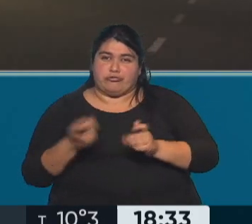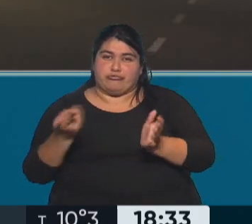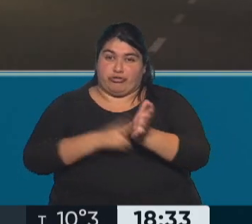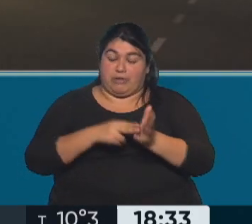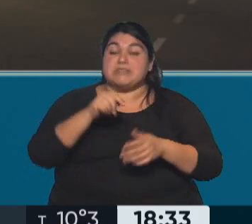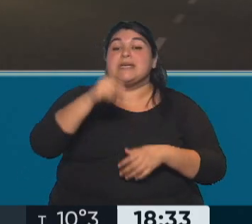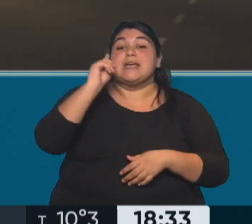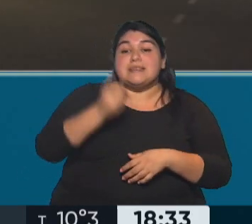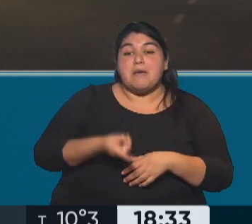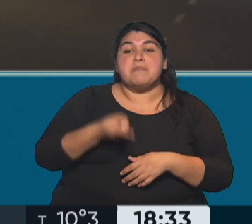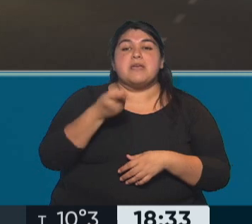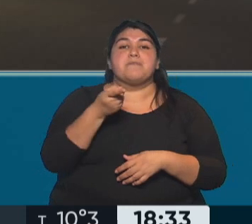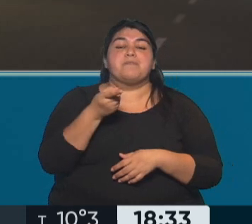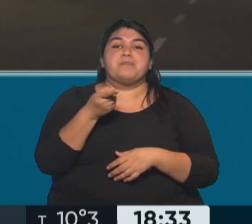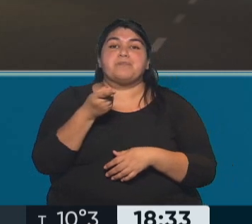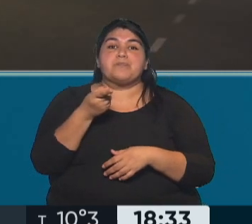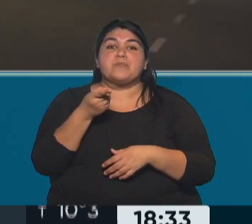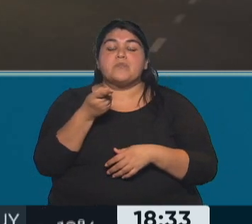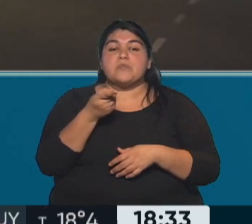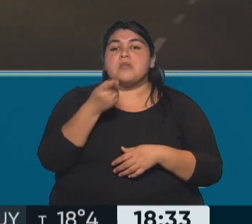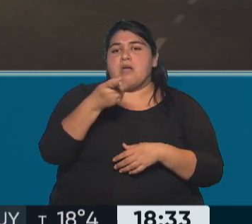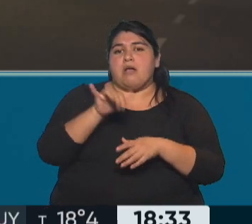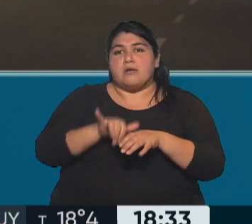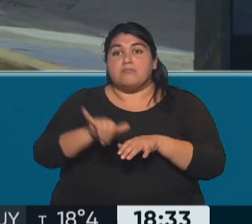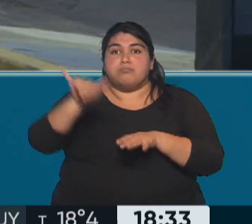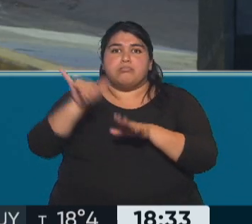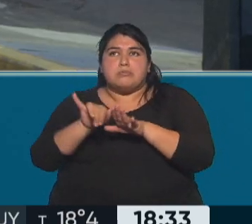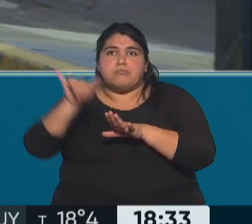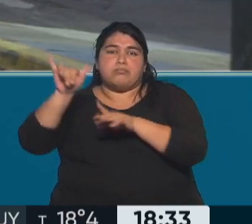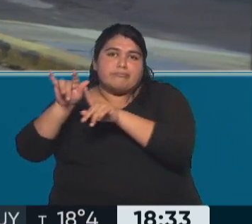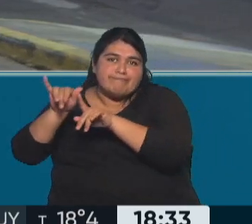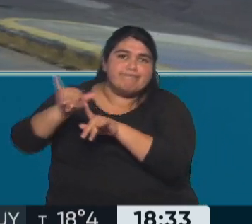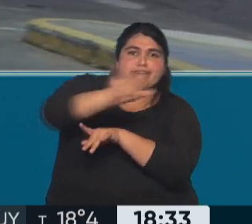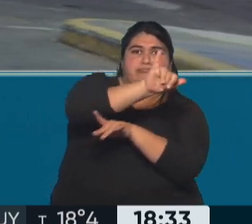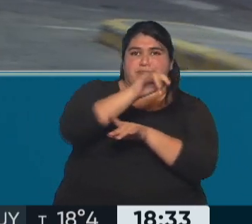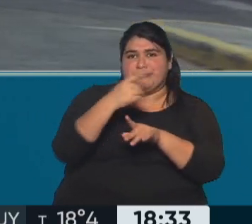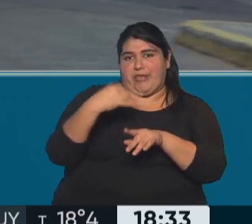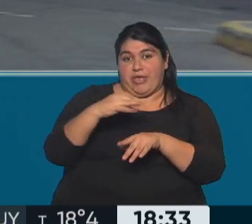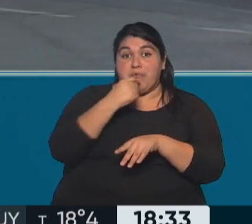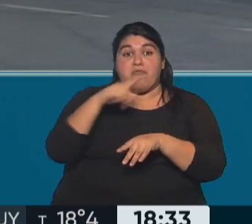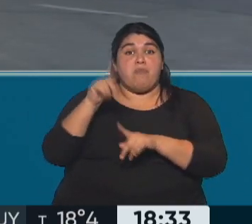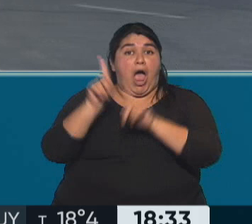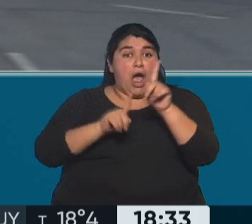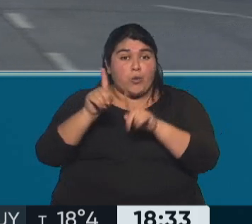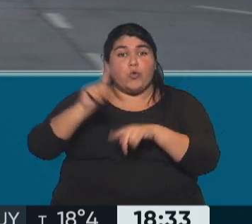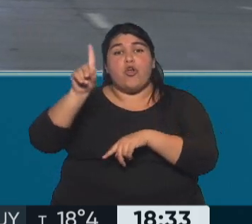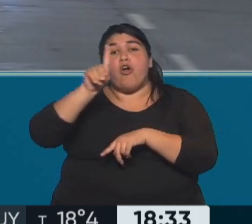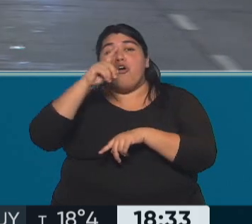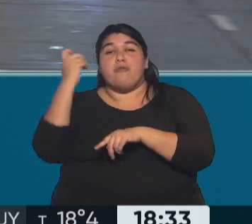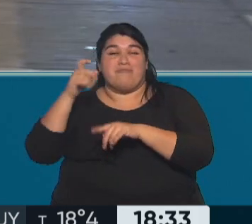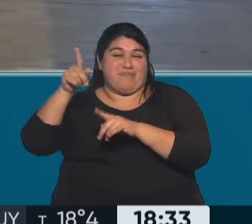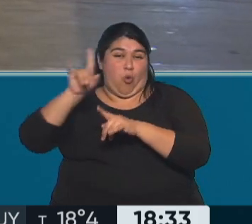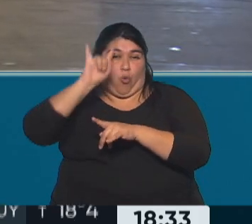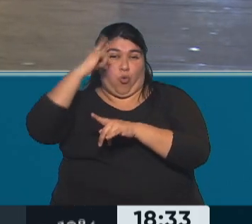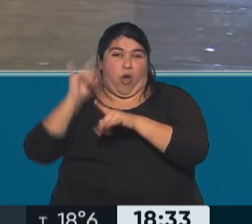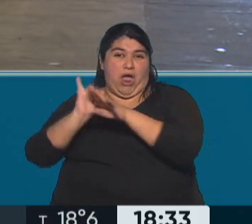tuvieron que hacer desvíos en diferentes aeropuertos por ejemplo algunos vuelos tuvieron guías del aeropuerto internacional de montevideo en